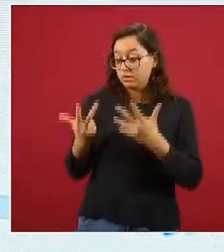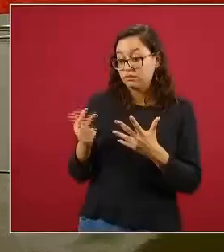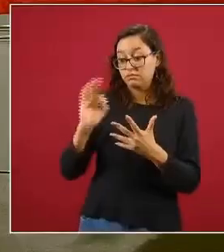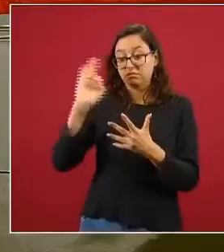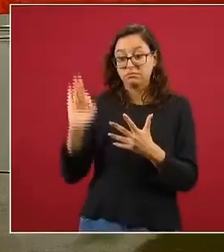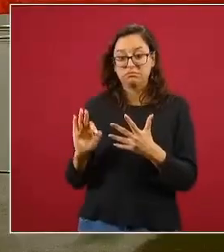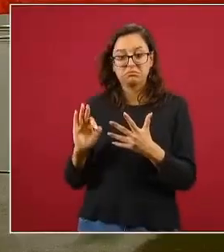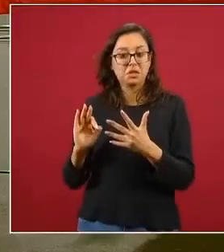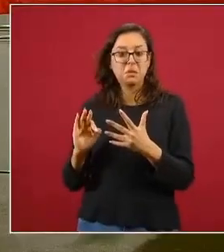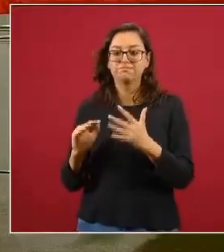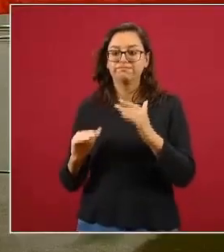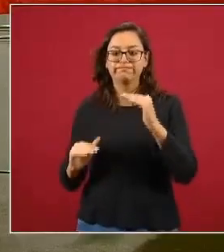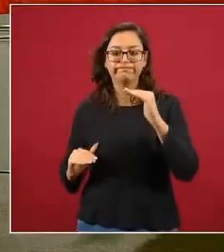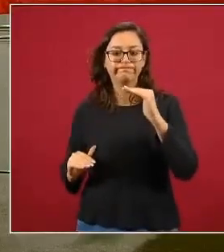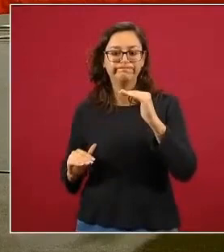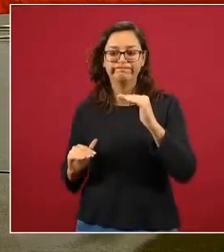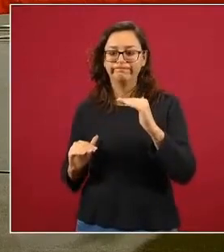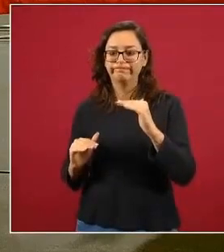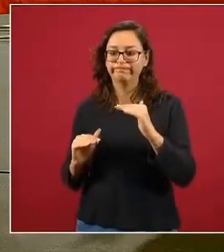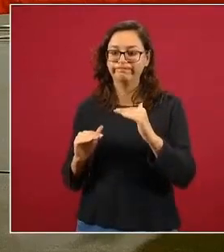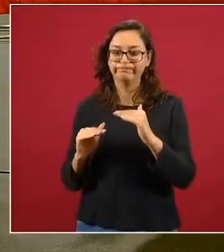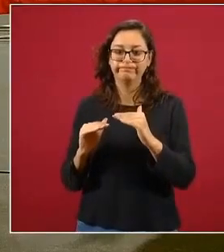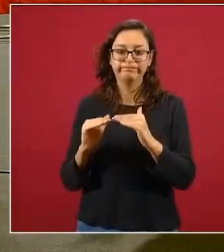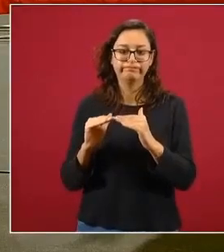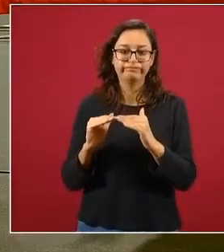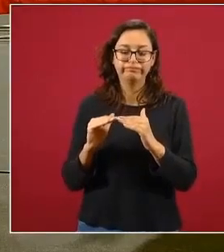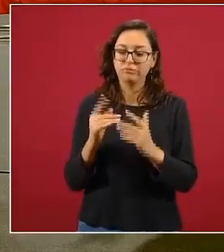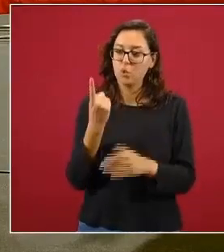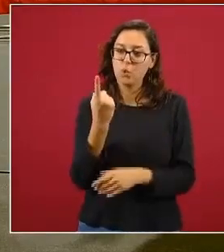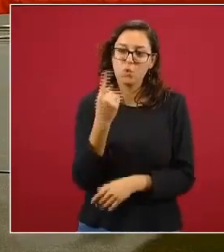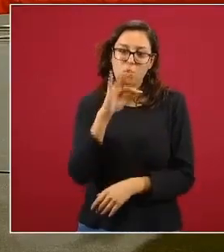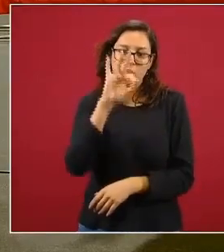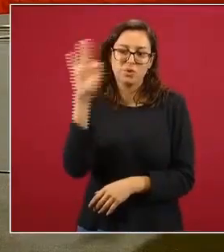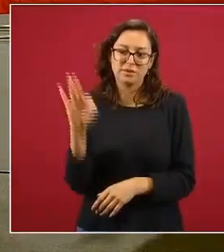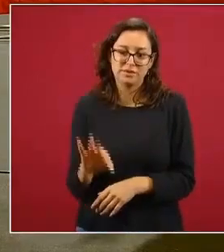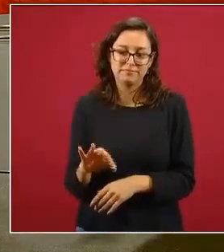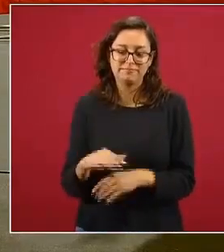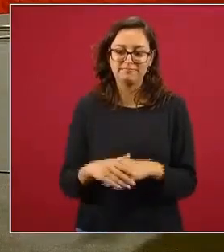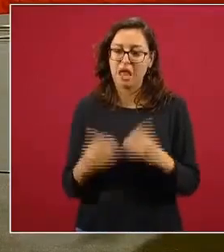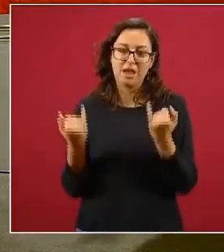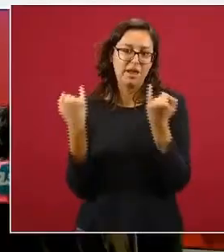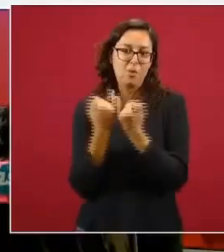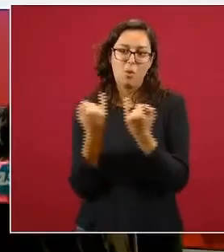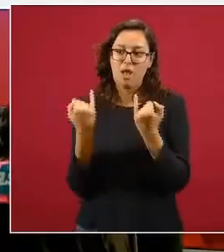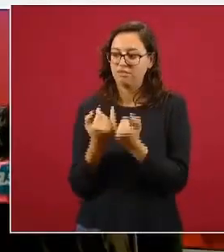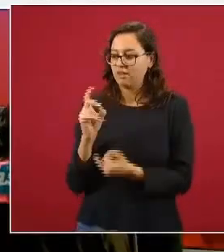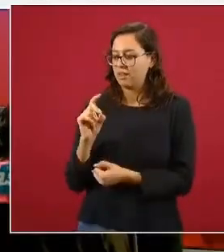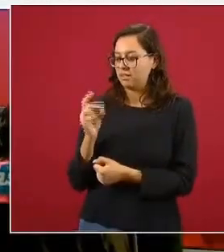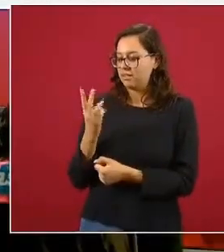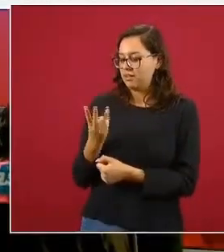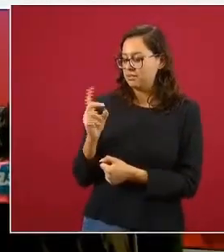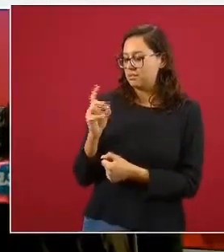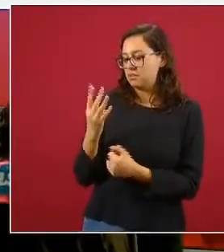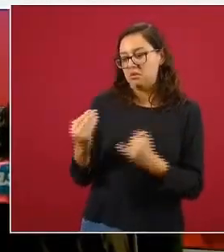la diferencia que hubo entre la semana 33 y la 34.